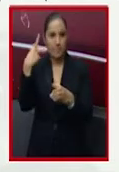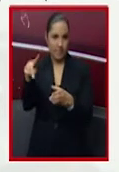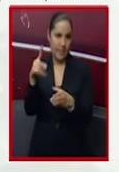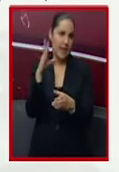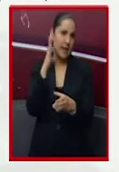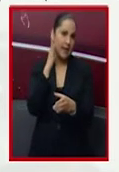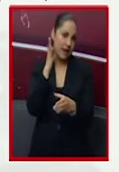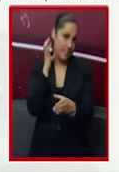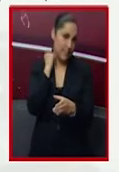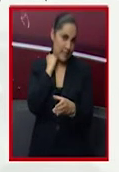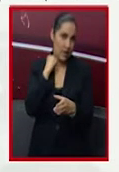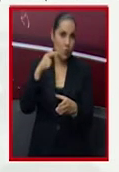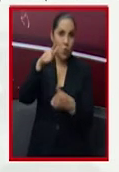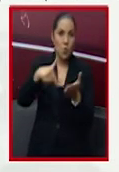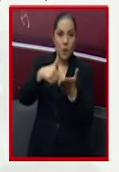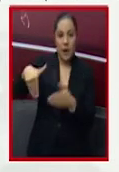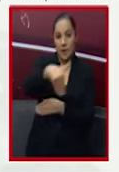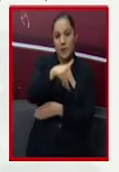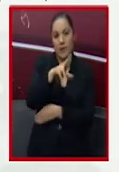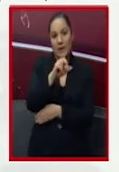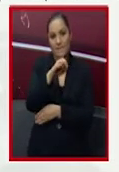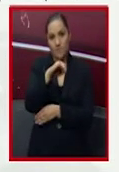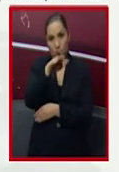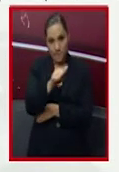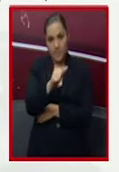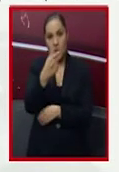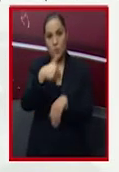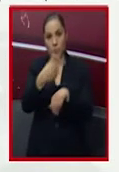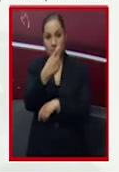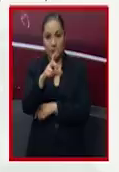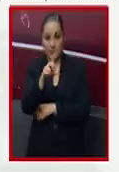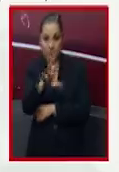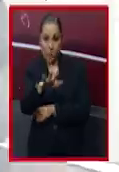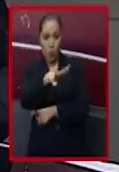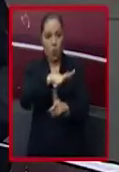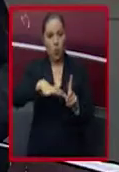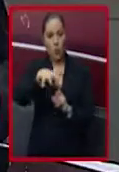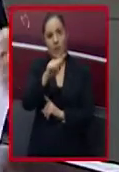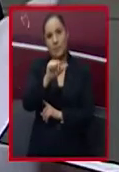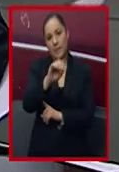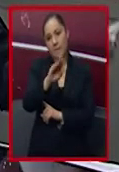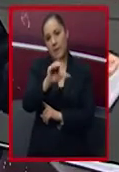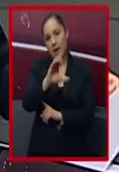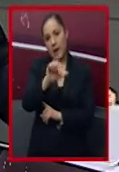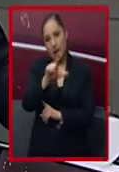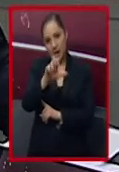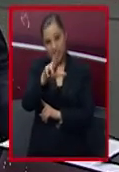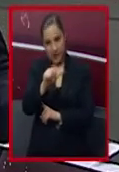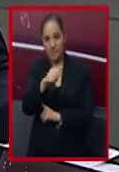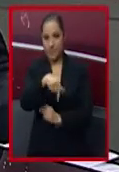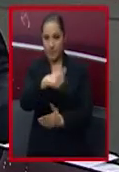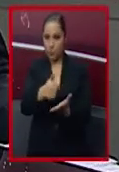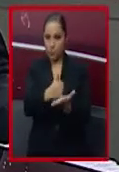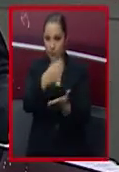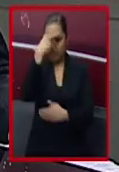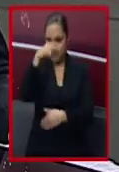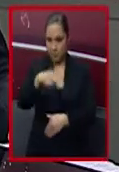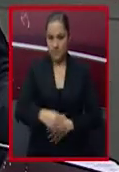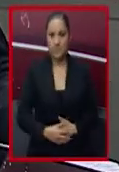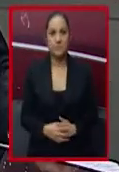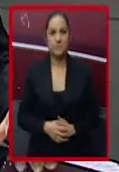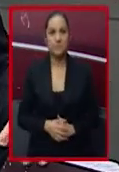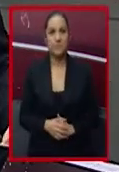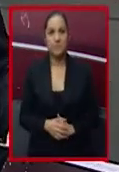República. Cito ya en Avenida Paseo La Reforma número 135, Colonia Tabacalera, en la Ciudad de